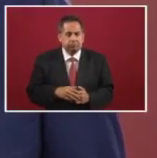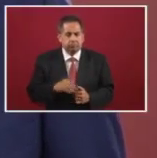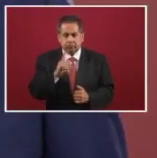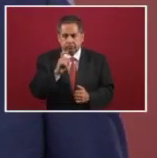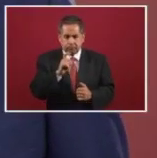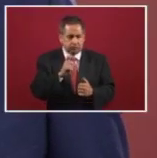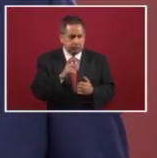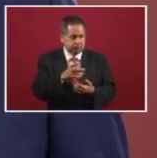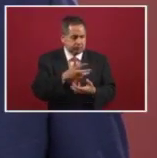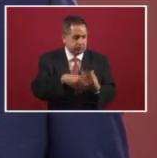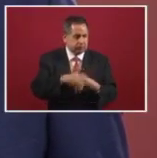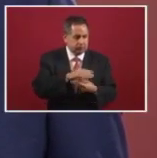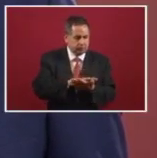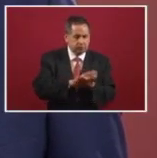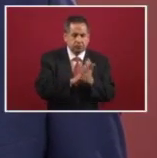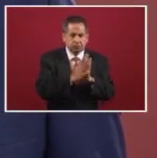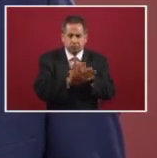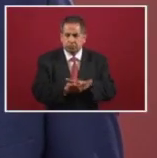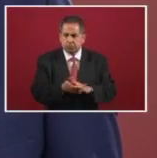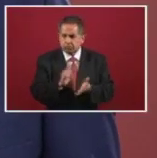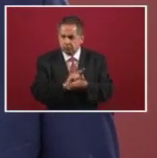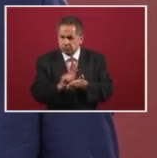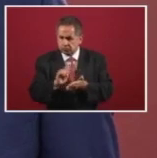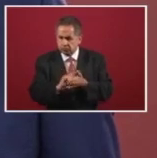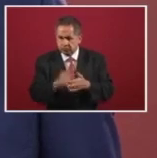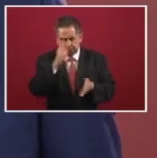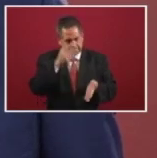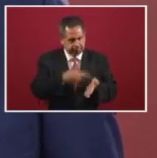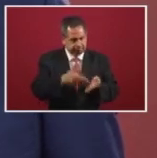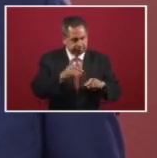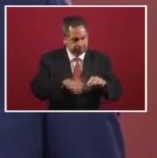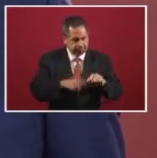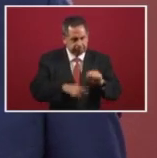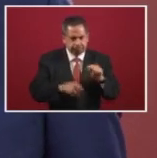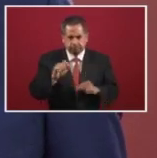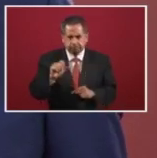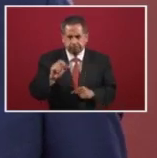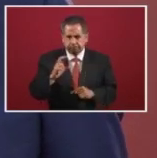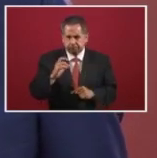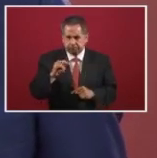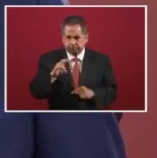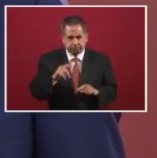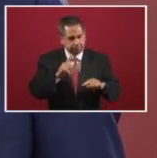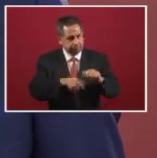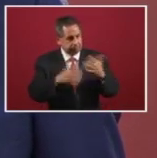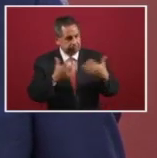purificar el agua, para quitarle el arsénico.